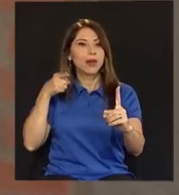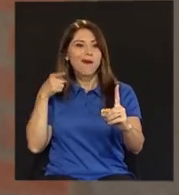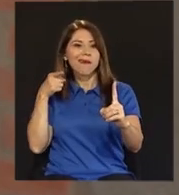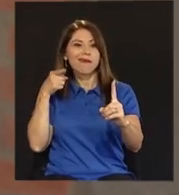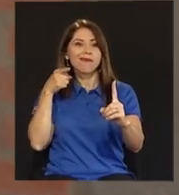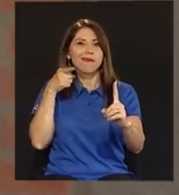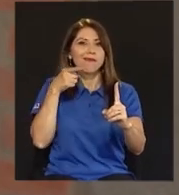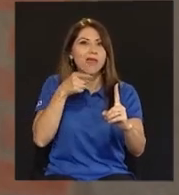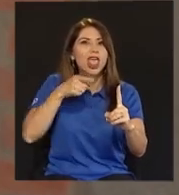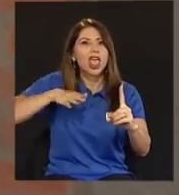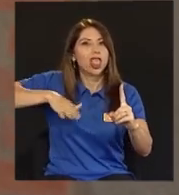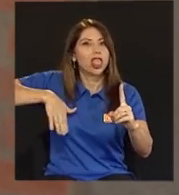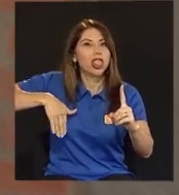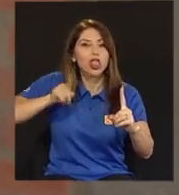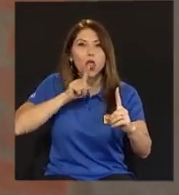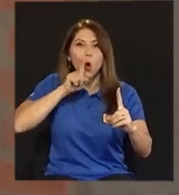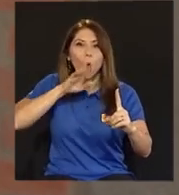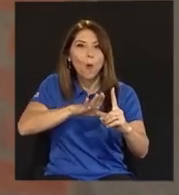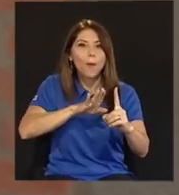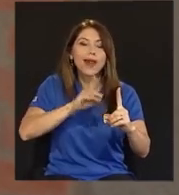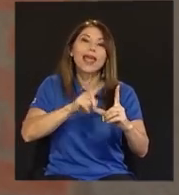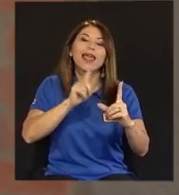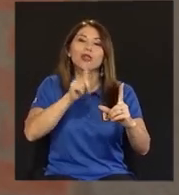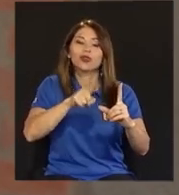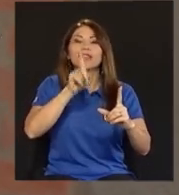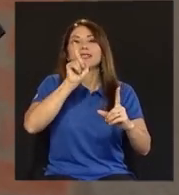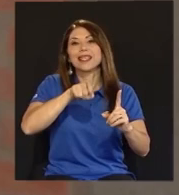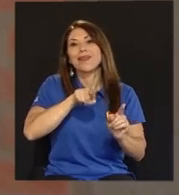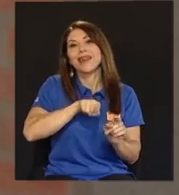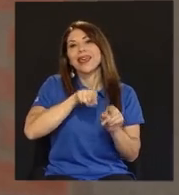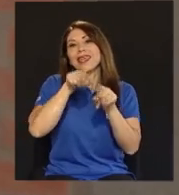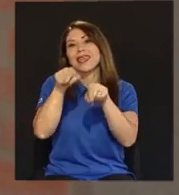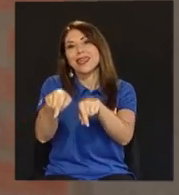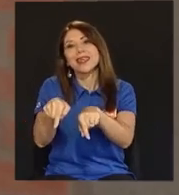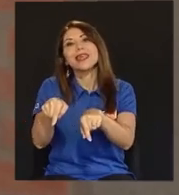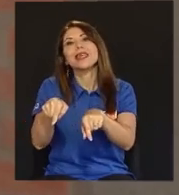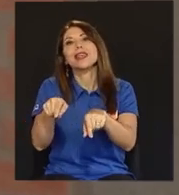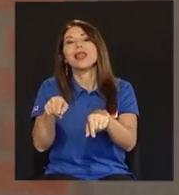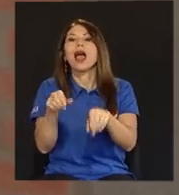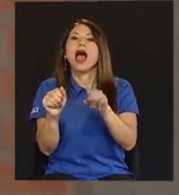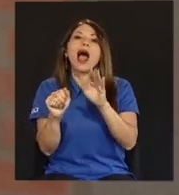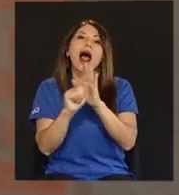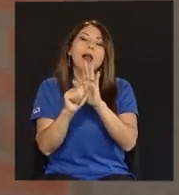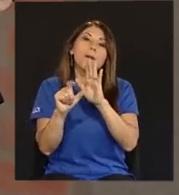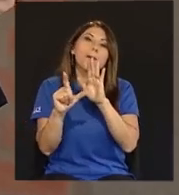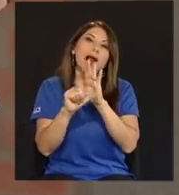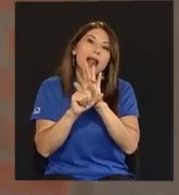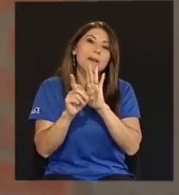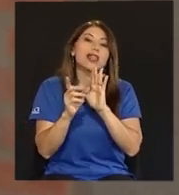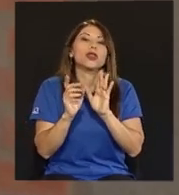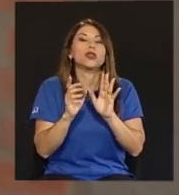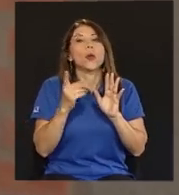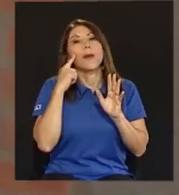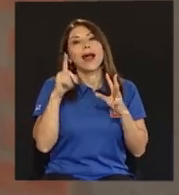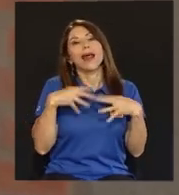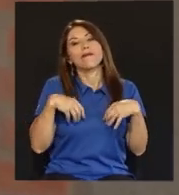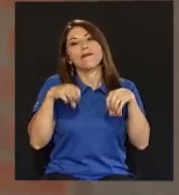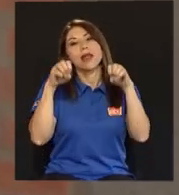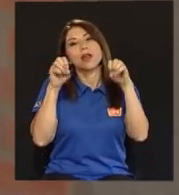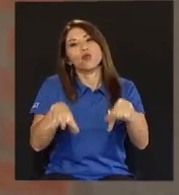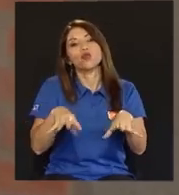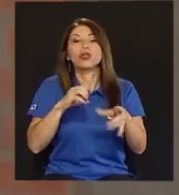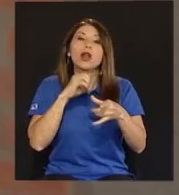a el Parlamento más o menos a presentar su renuncia o a explicar muy bien por